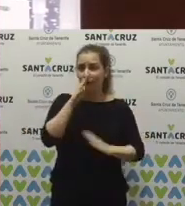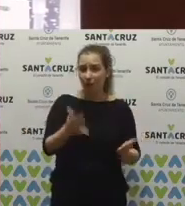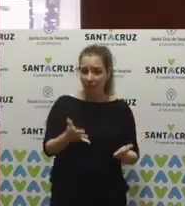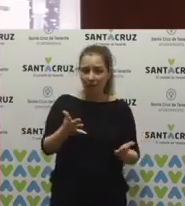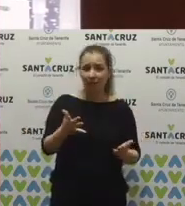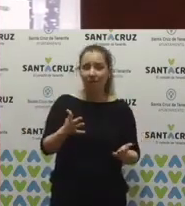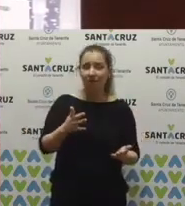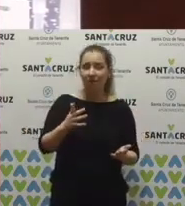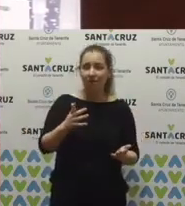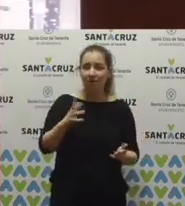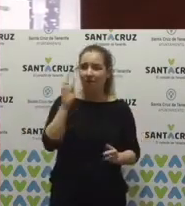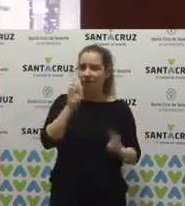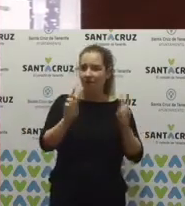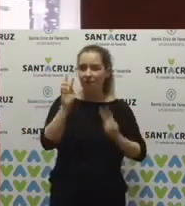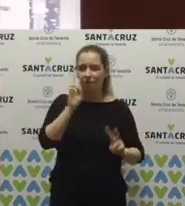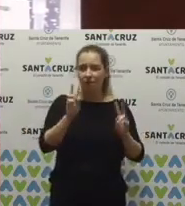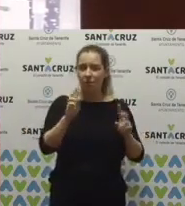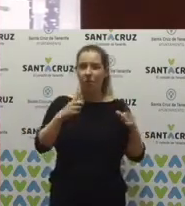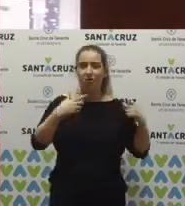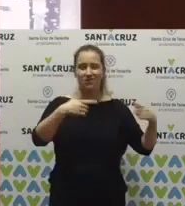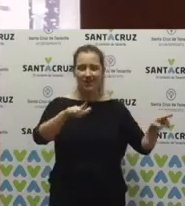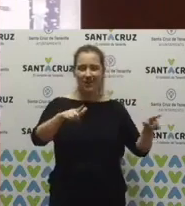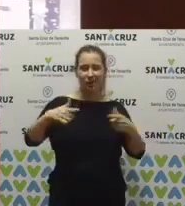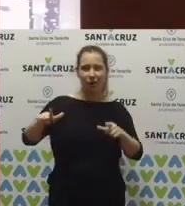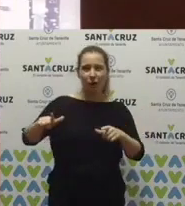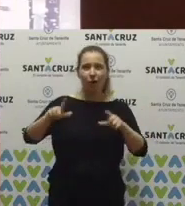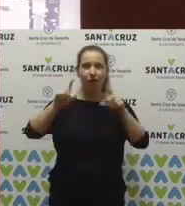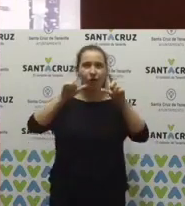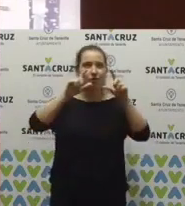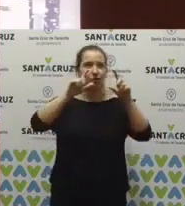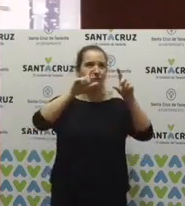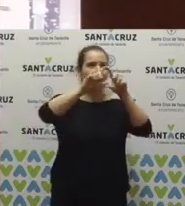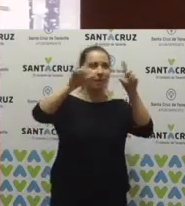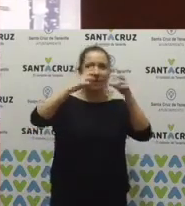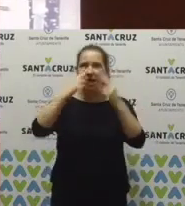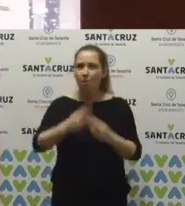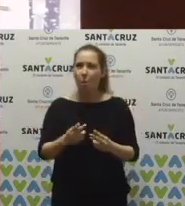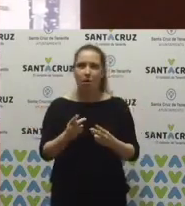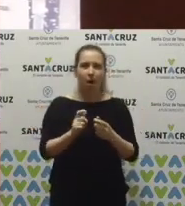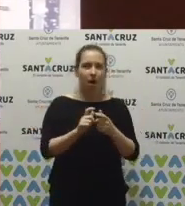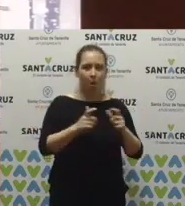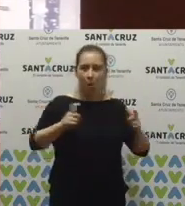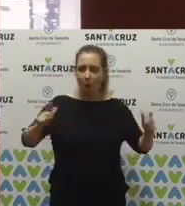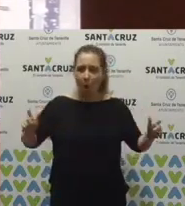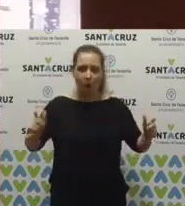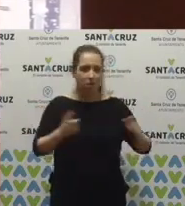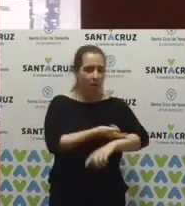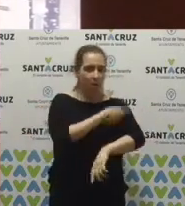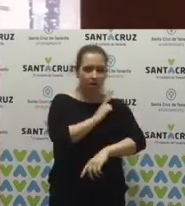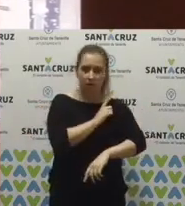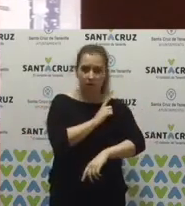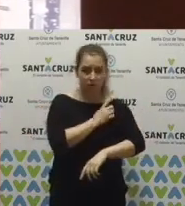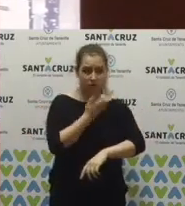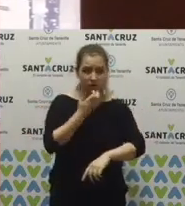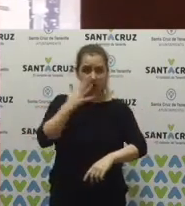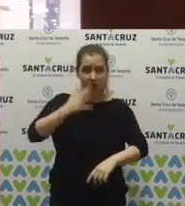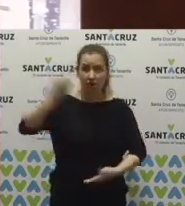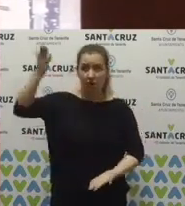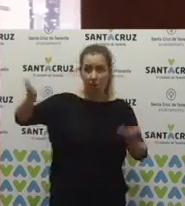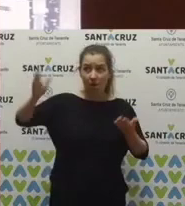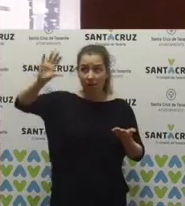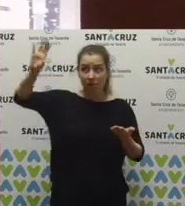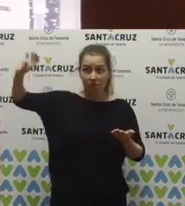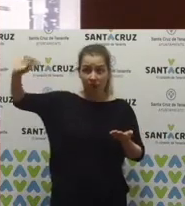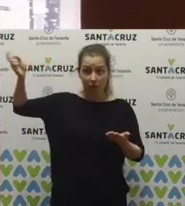demasiado sector público a demasiada empresa pública demasiado público y comparando con otros estados e incluso con algunos los que le van mucho